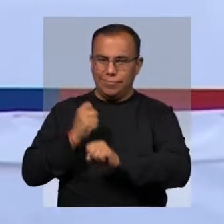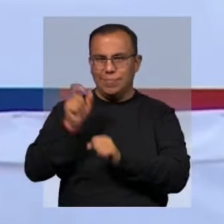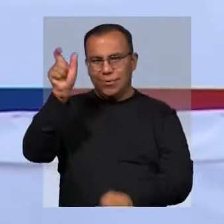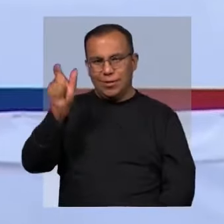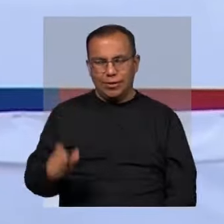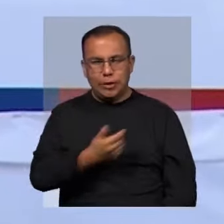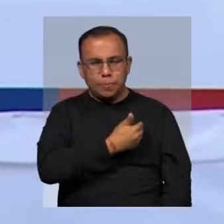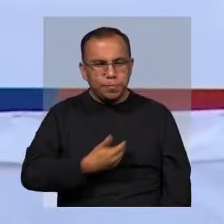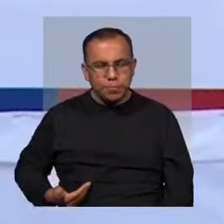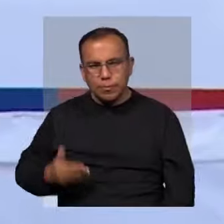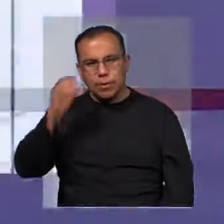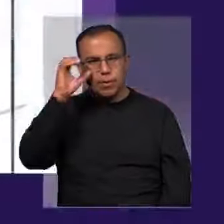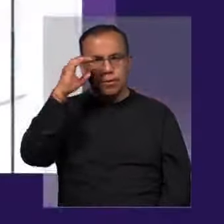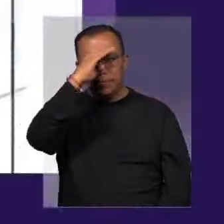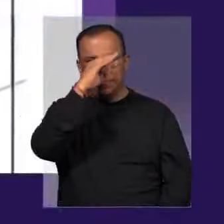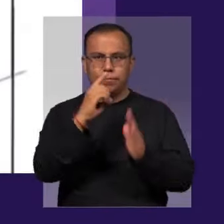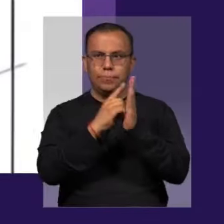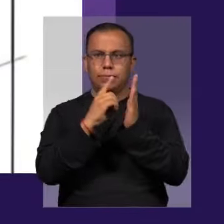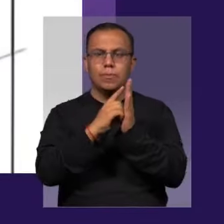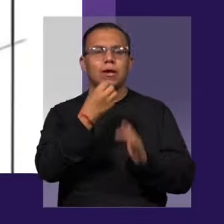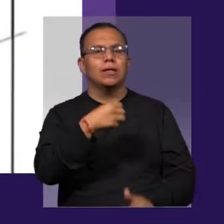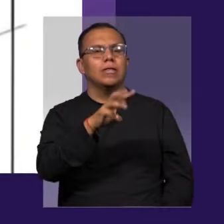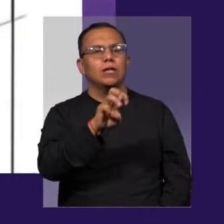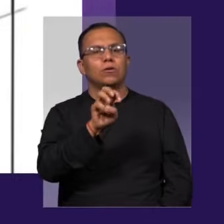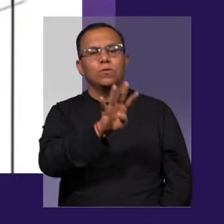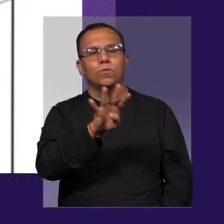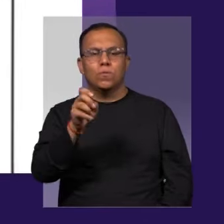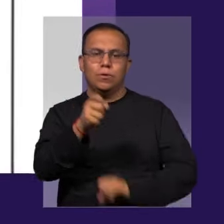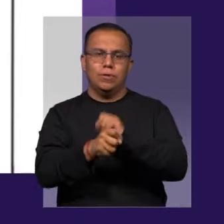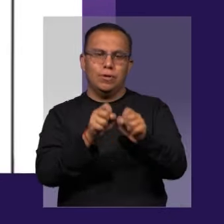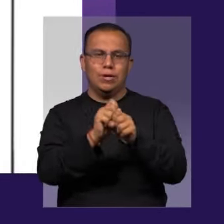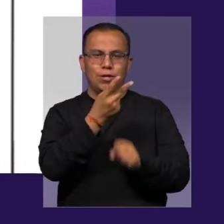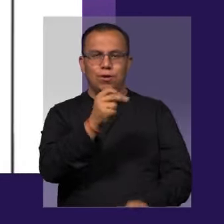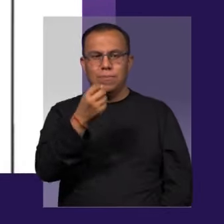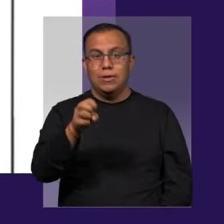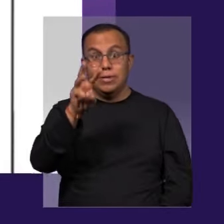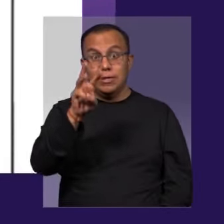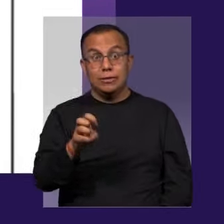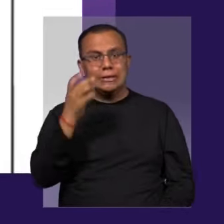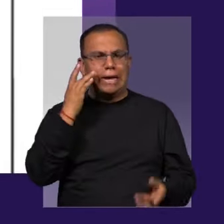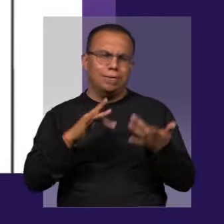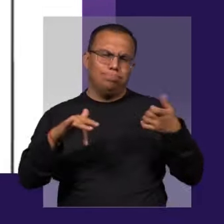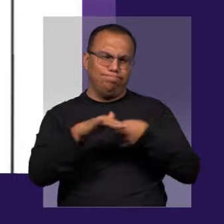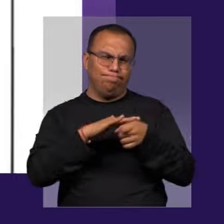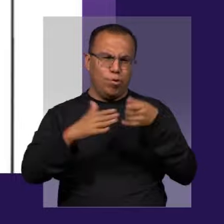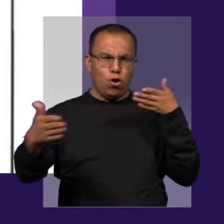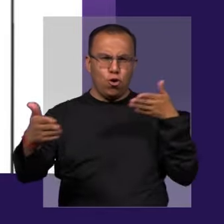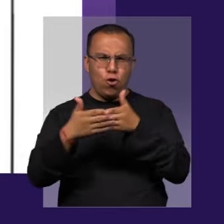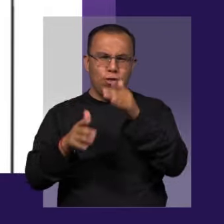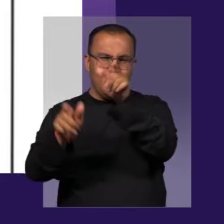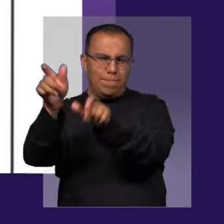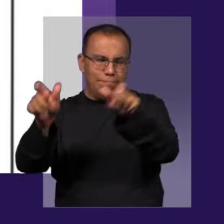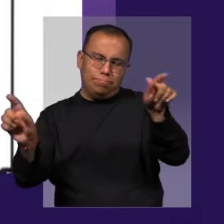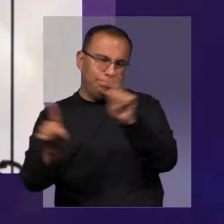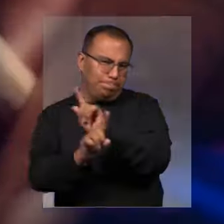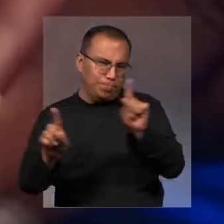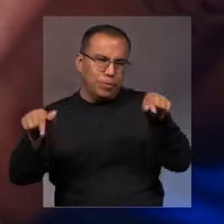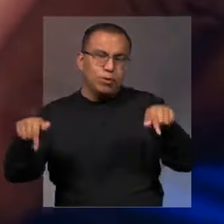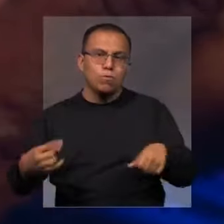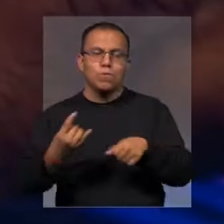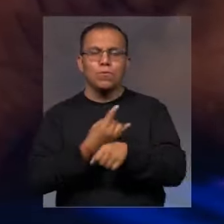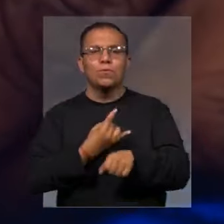presidente Gustavo Petro derogó el decreto 1844 de 2018 para evitar la criminalización de personas consumidoras de drogas a